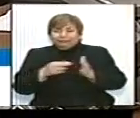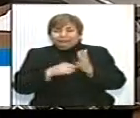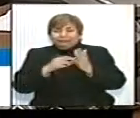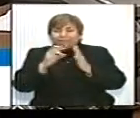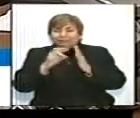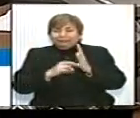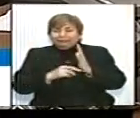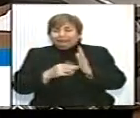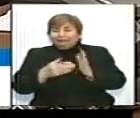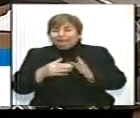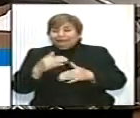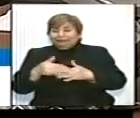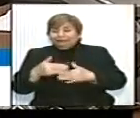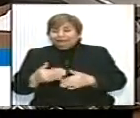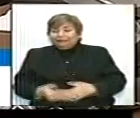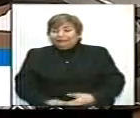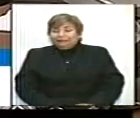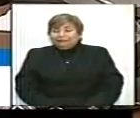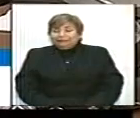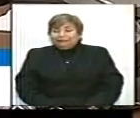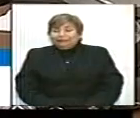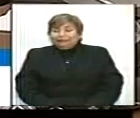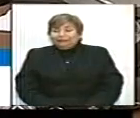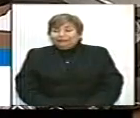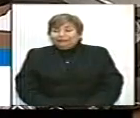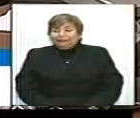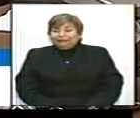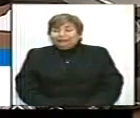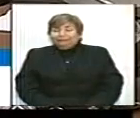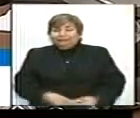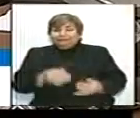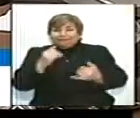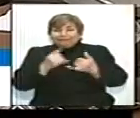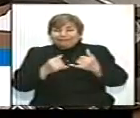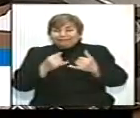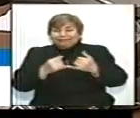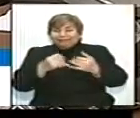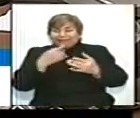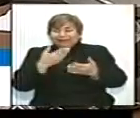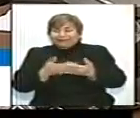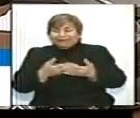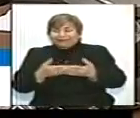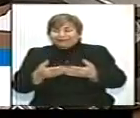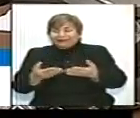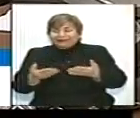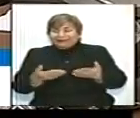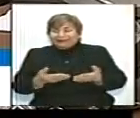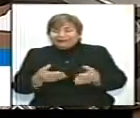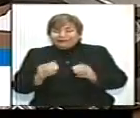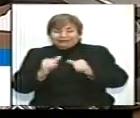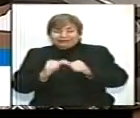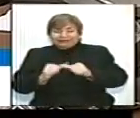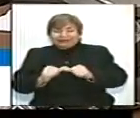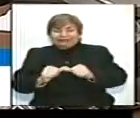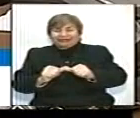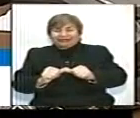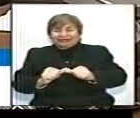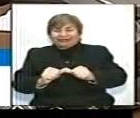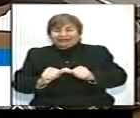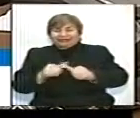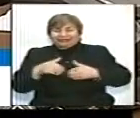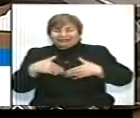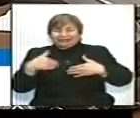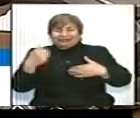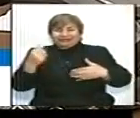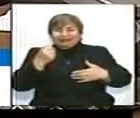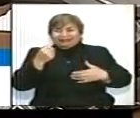y los pasos siguientes, el siguiente, que sería ya la última, que sería prácticamente el cronograma final que mantenemos, es poder lograr